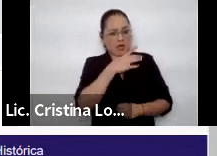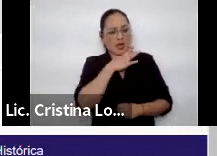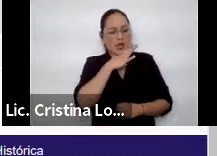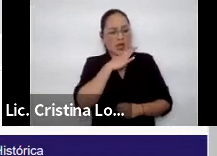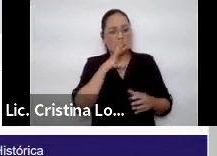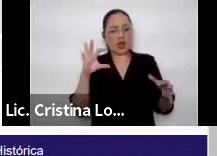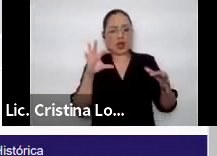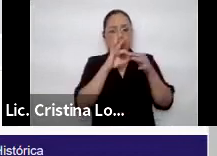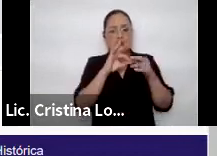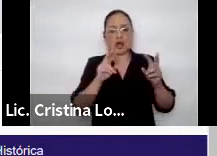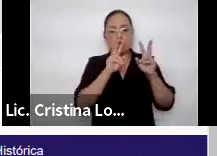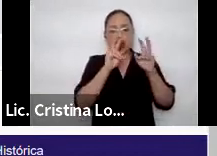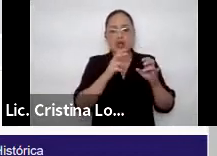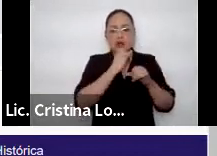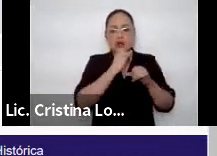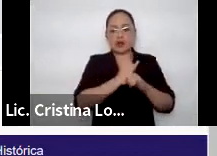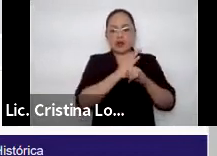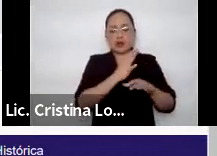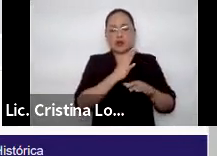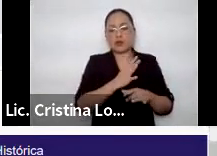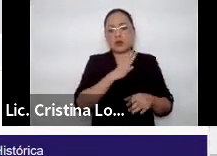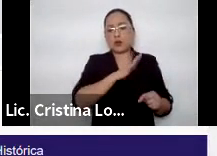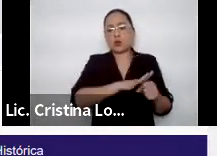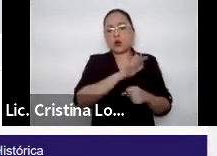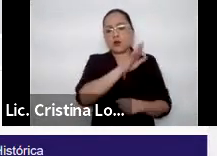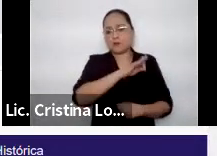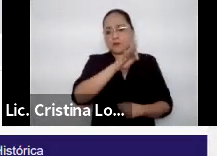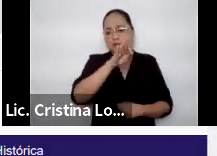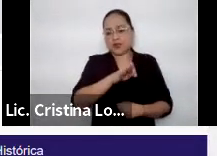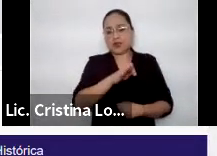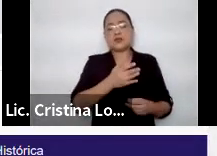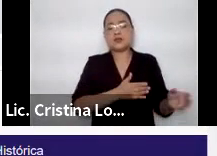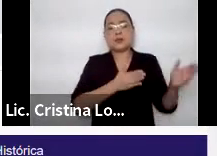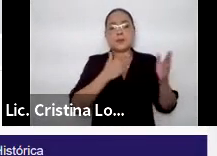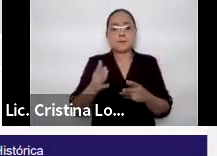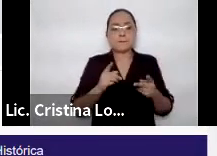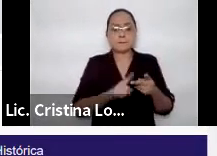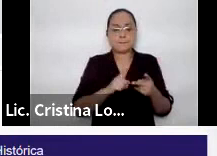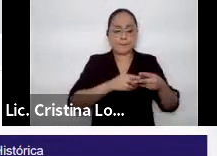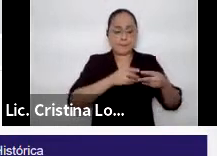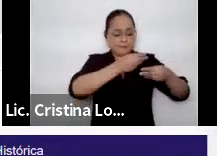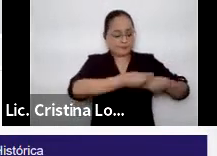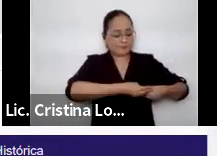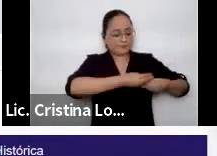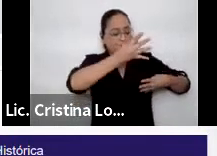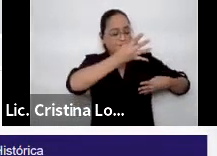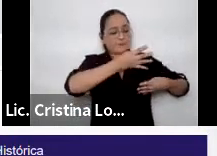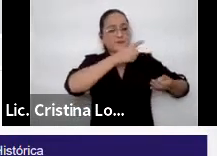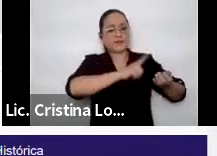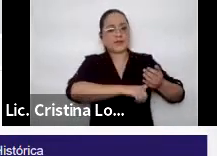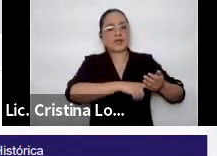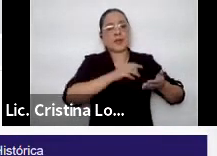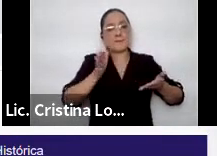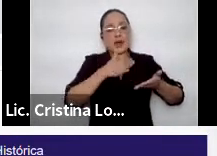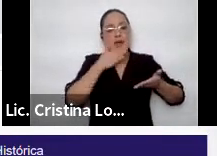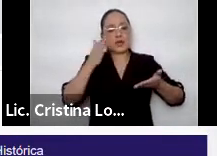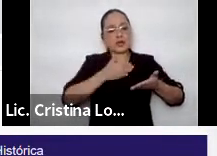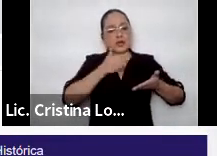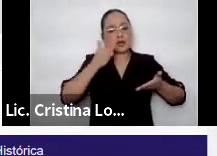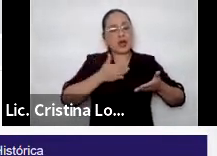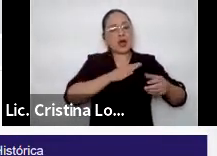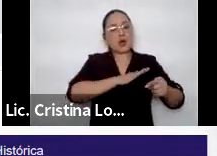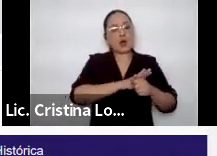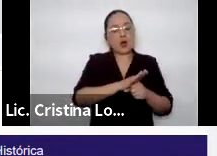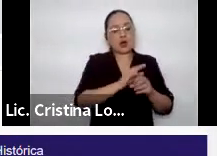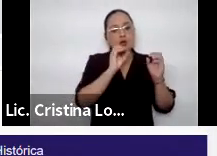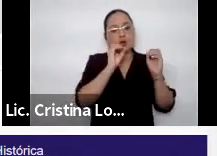libro y la fecha del mismo. También nos va a dar la página, en este caso para la